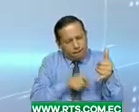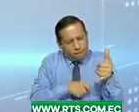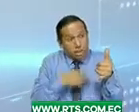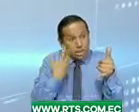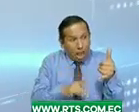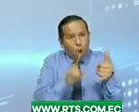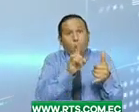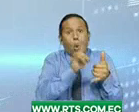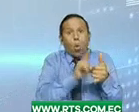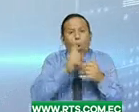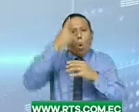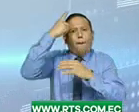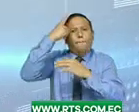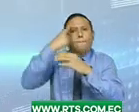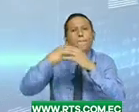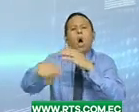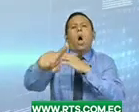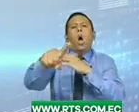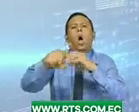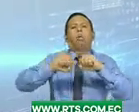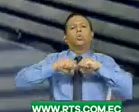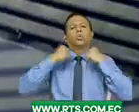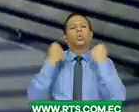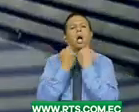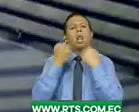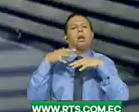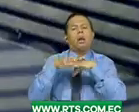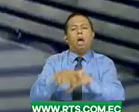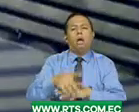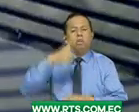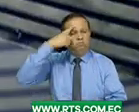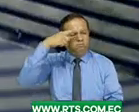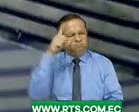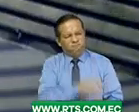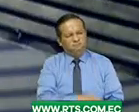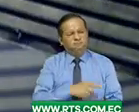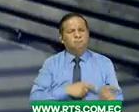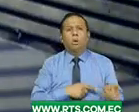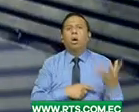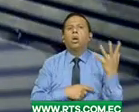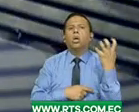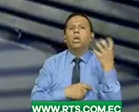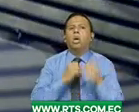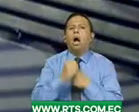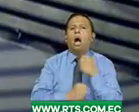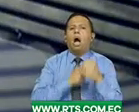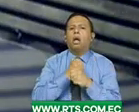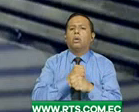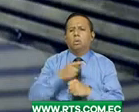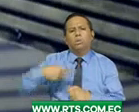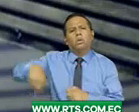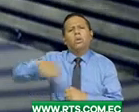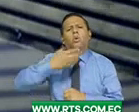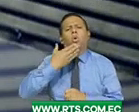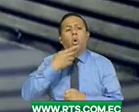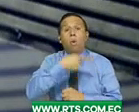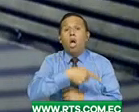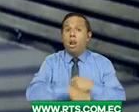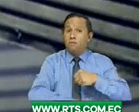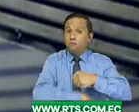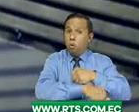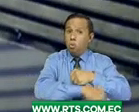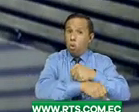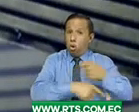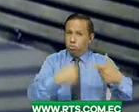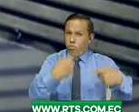sociales. Así van a morir todos, maldecido. A Justin, de 15 años de edad, los asesinos lo sorprendieron cuando peloteaba en la calle con